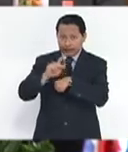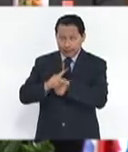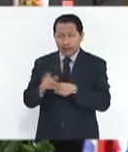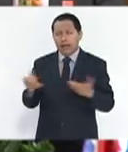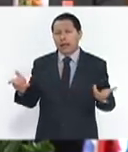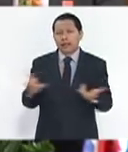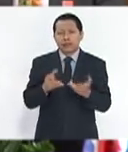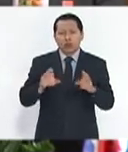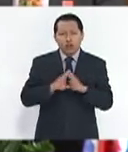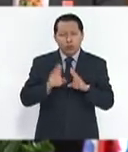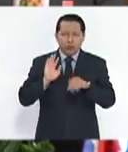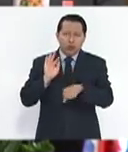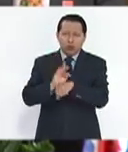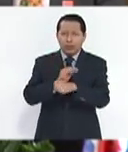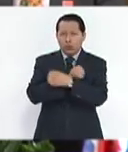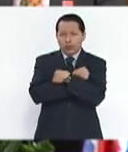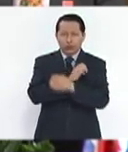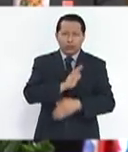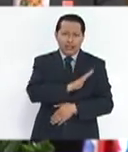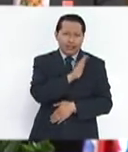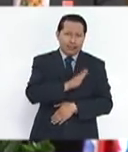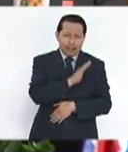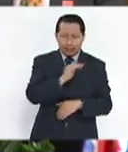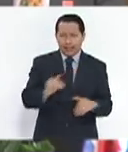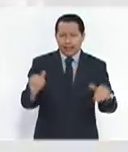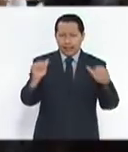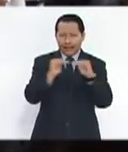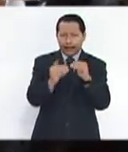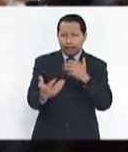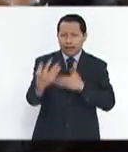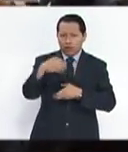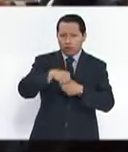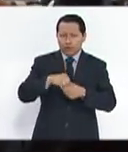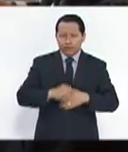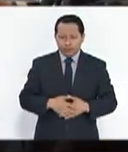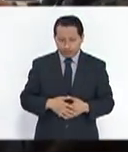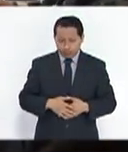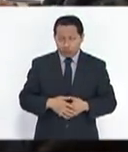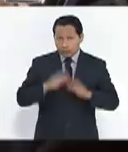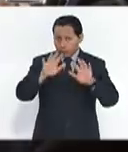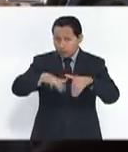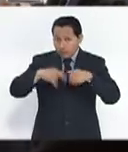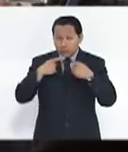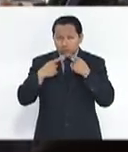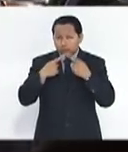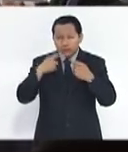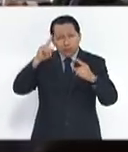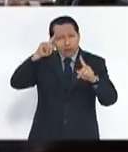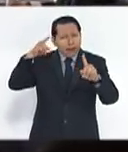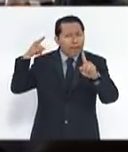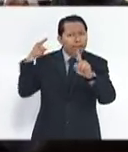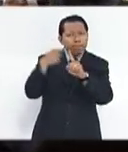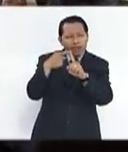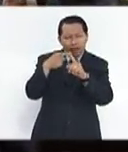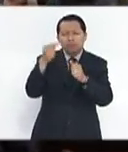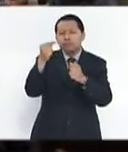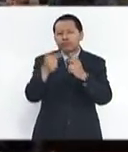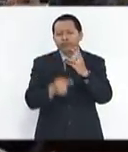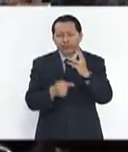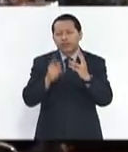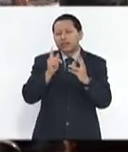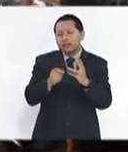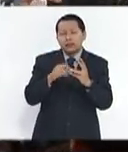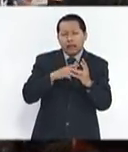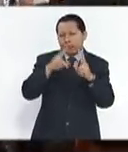de una educación con calidad, equidad e inclusión. En sesión se analizaron las metas educativas 2021, abordando algunos